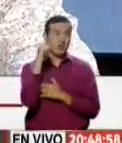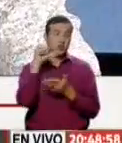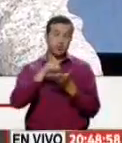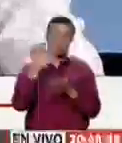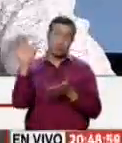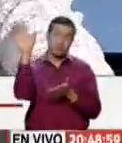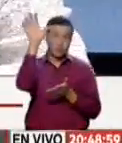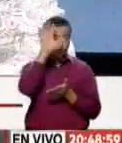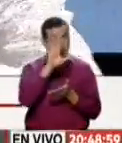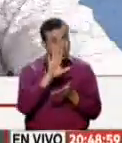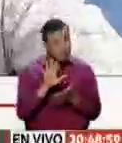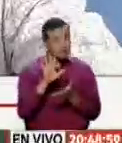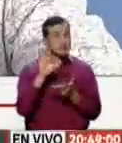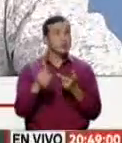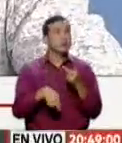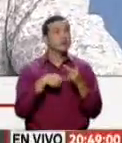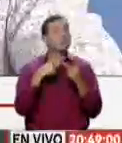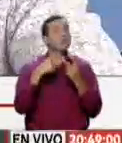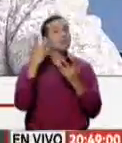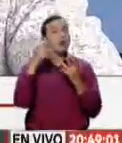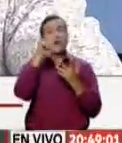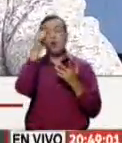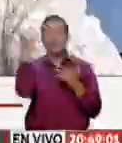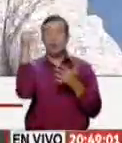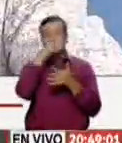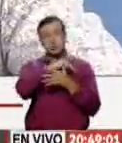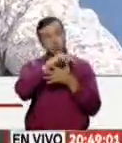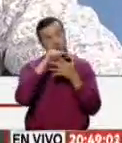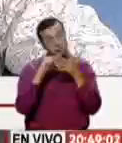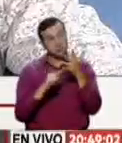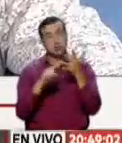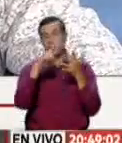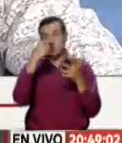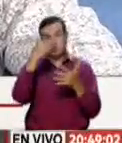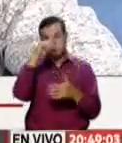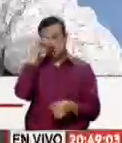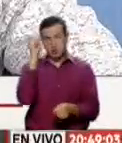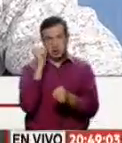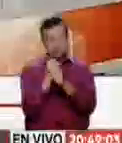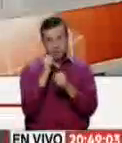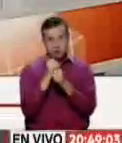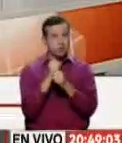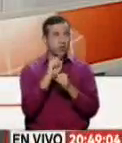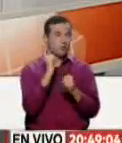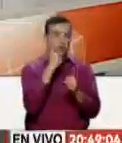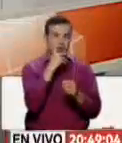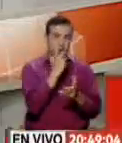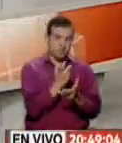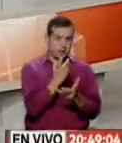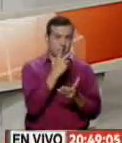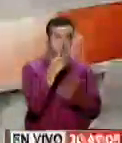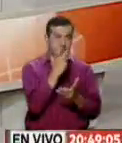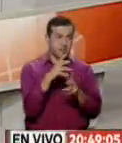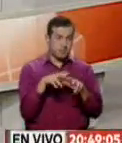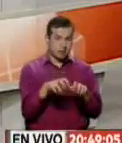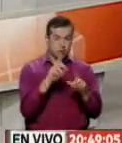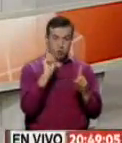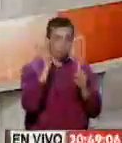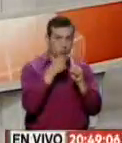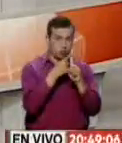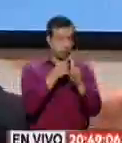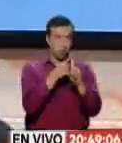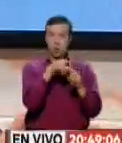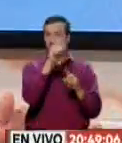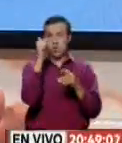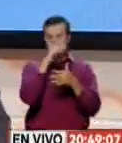ciudades, pero también es posible que hagan otro tipo de oficios. Ajá. Entonces, de que pronto, no sea, solo sea ahora los panificadores,